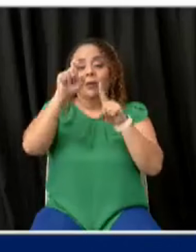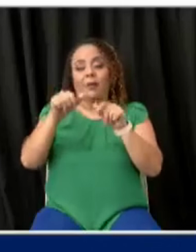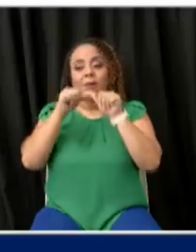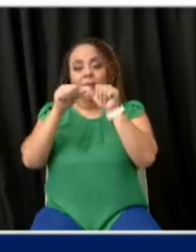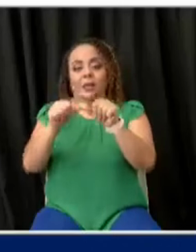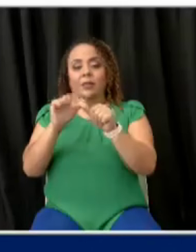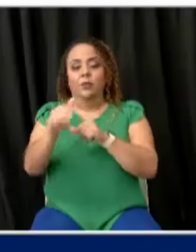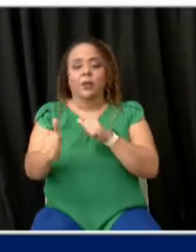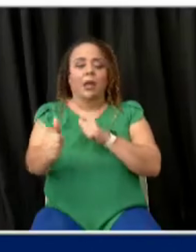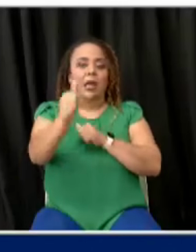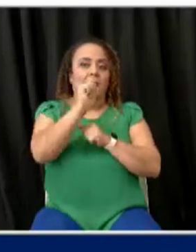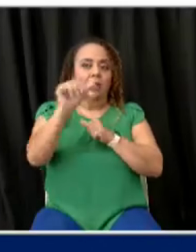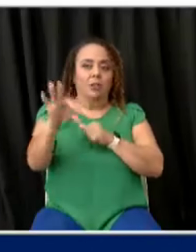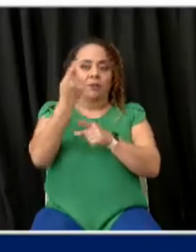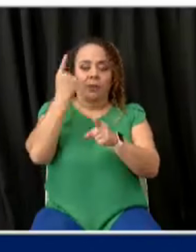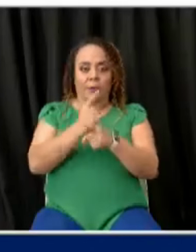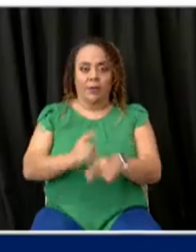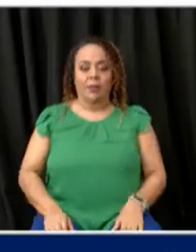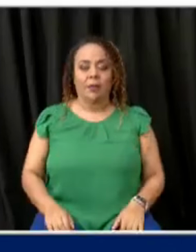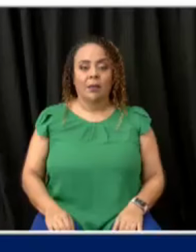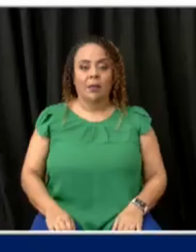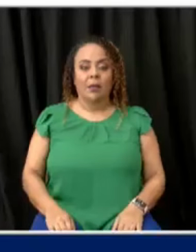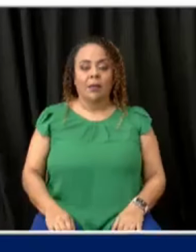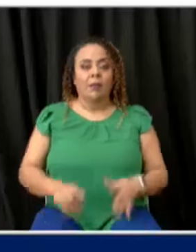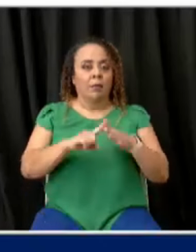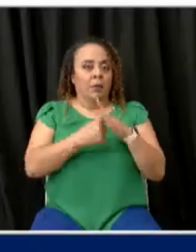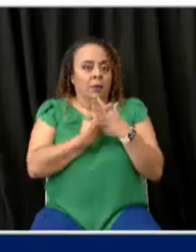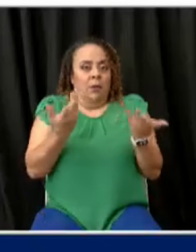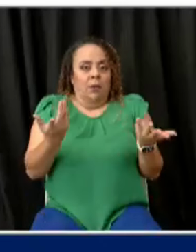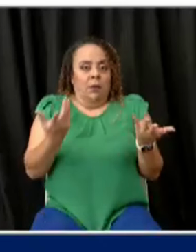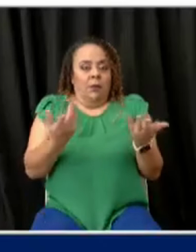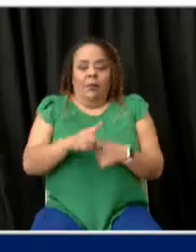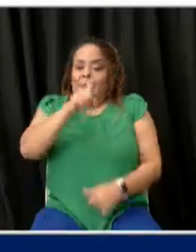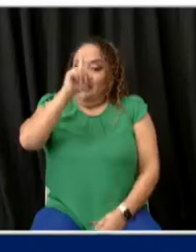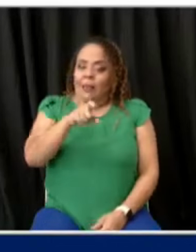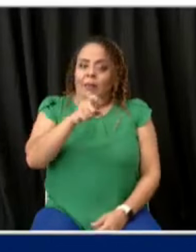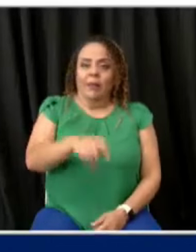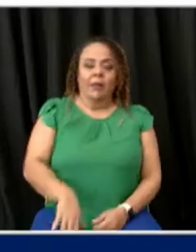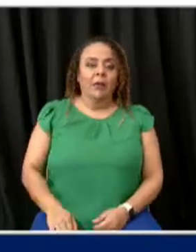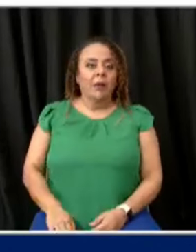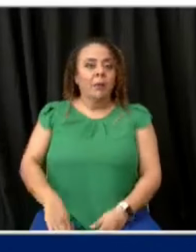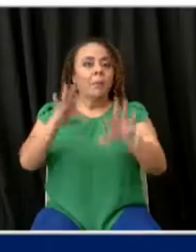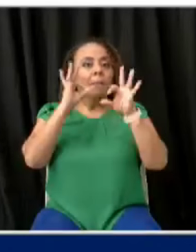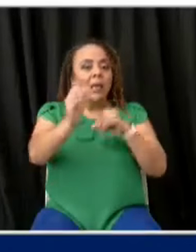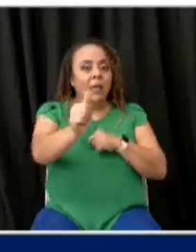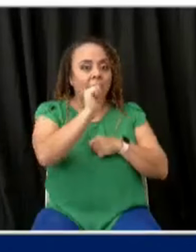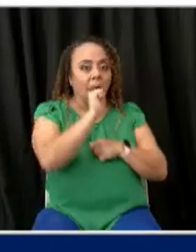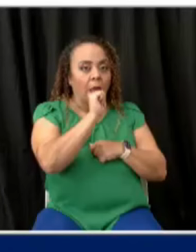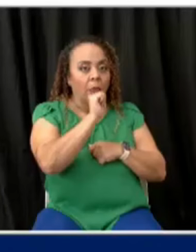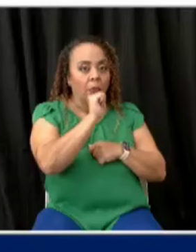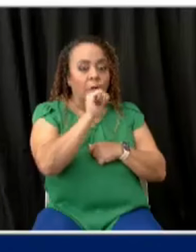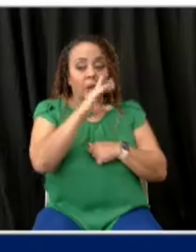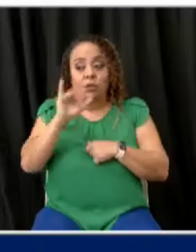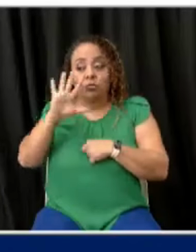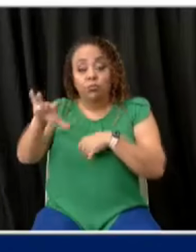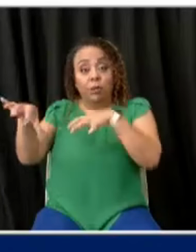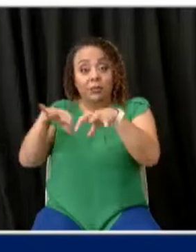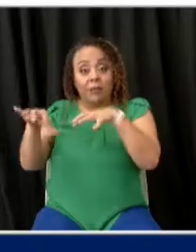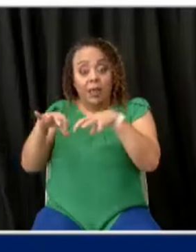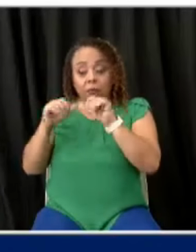su hidratación adecuada, es decir, desde el principio tiene que salir estando bien hidratado y durante su